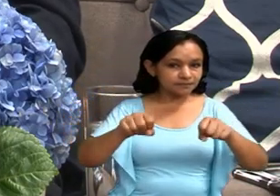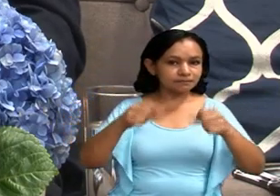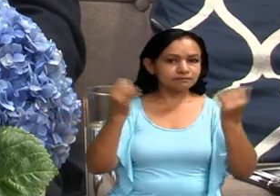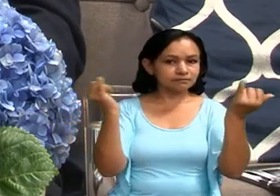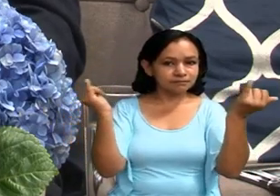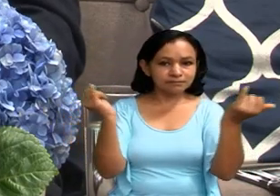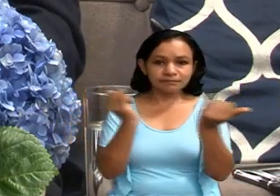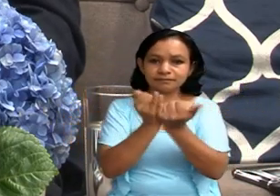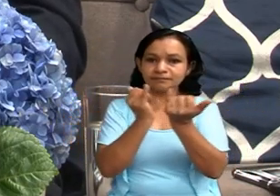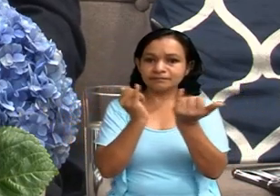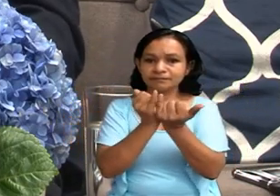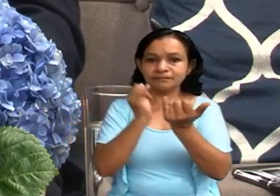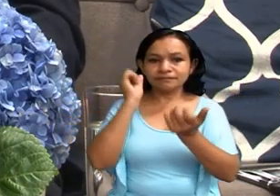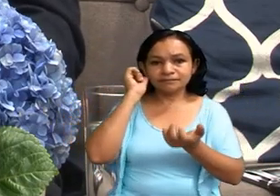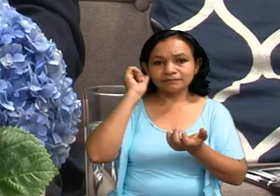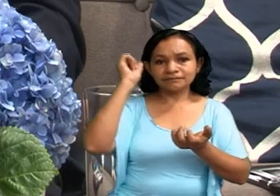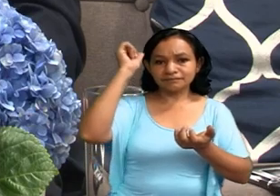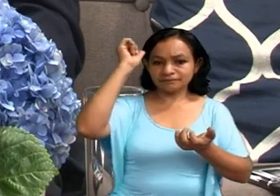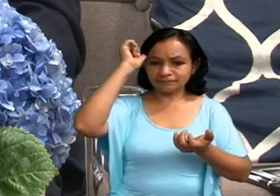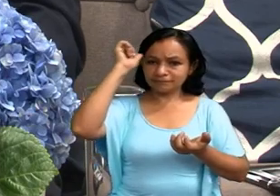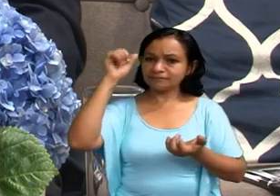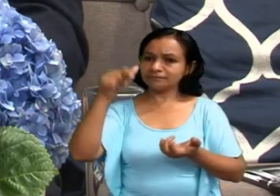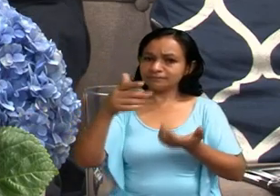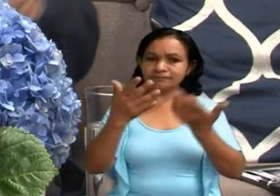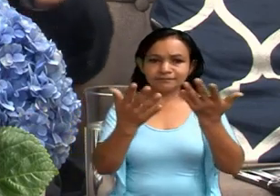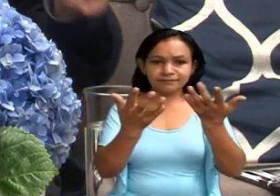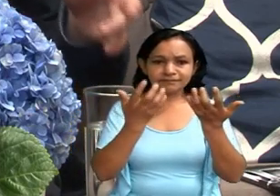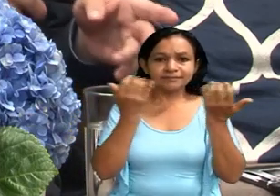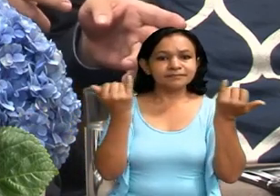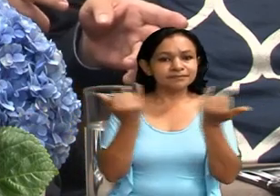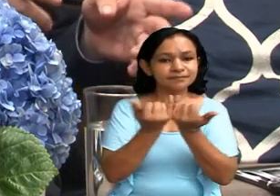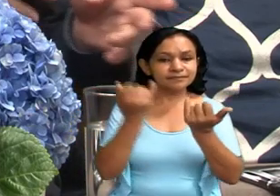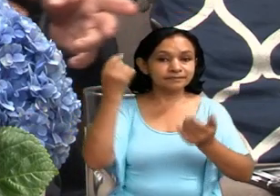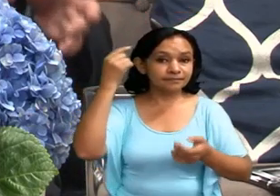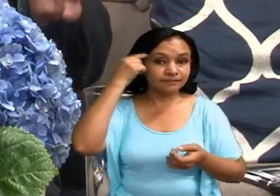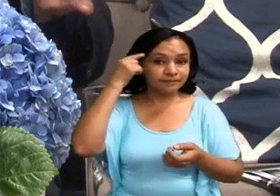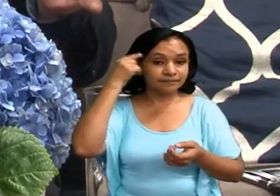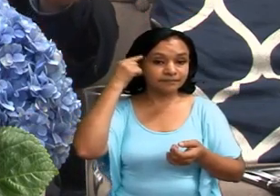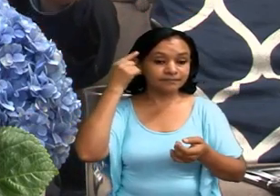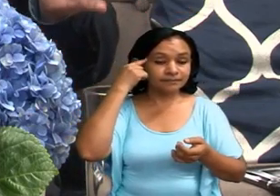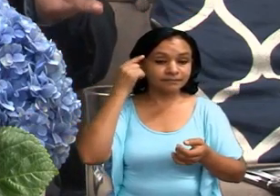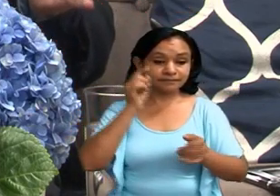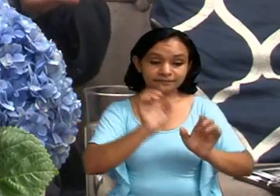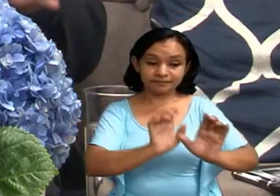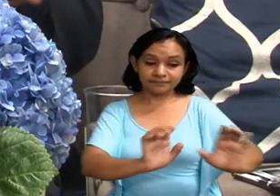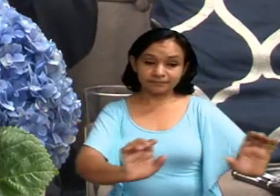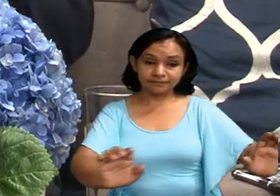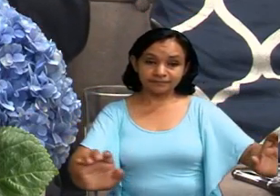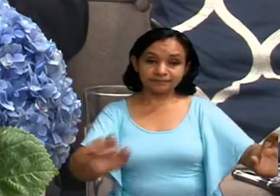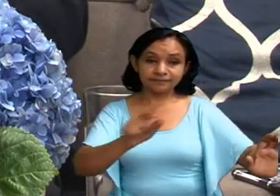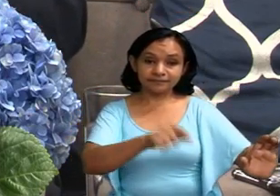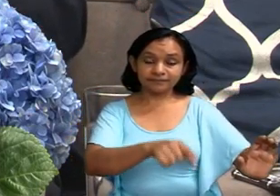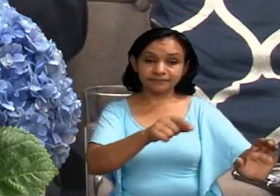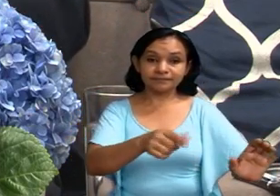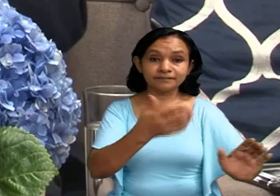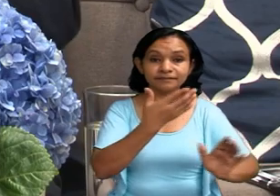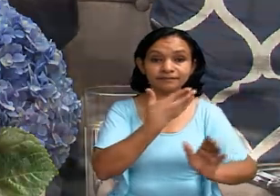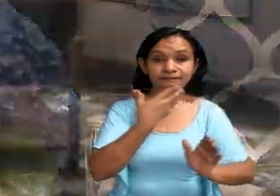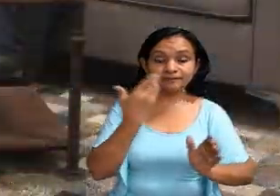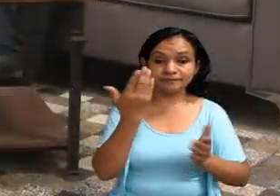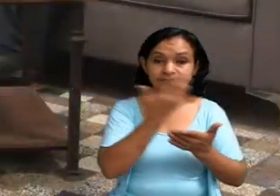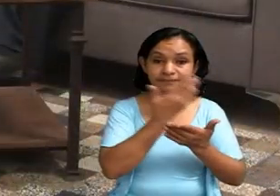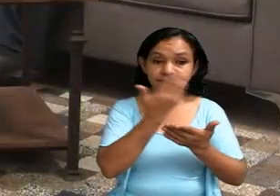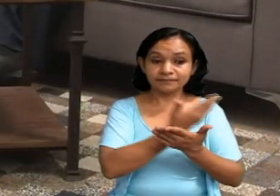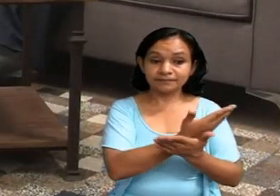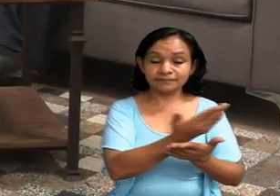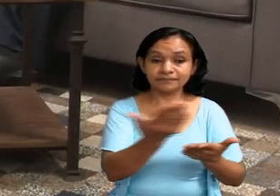también en otras edades. Y a la vez pensar que los niños que pasaron por un coro estudiantil o